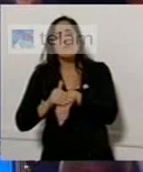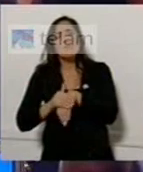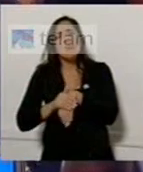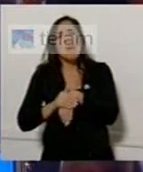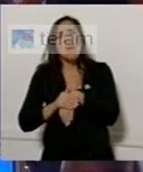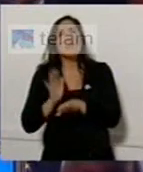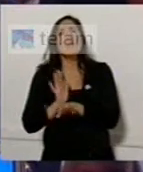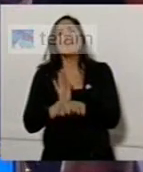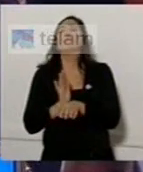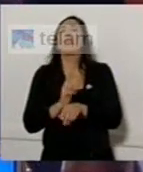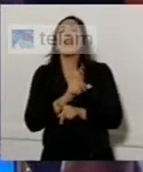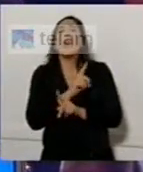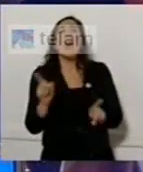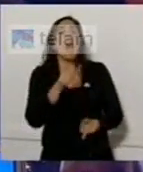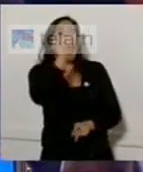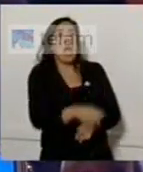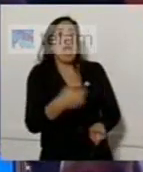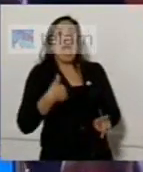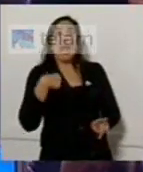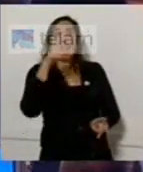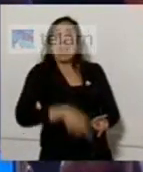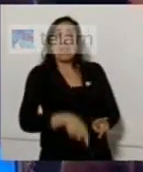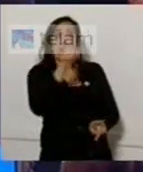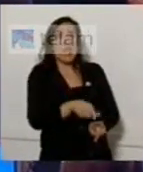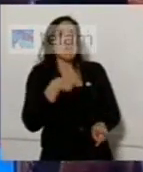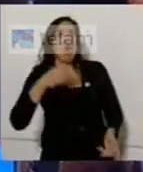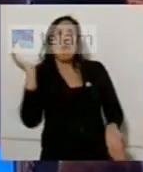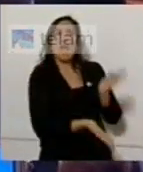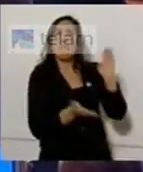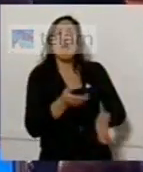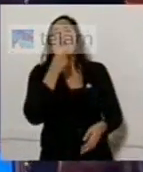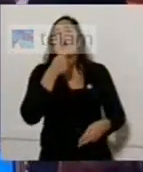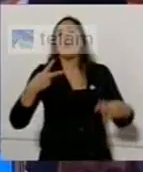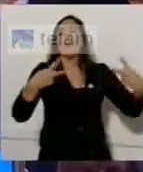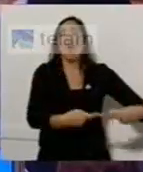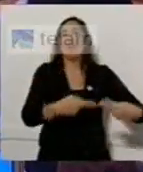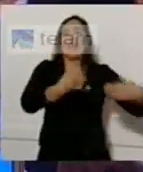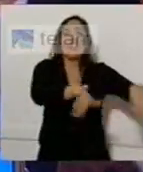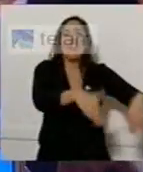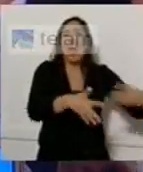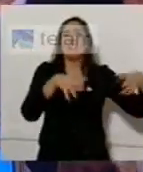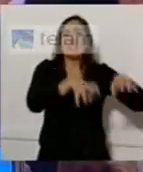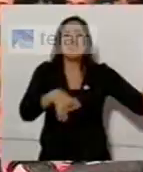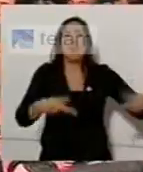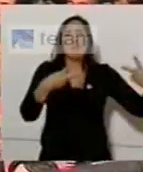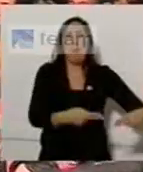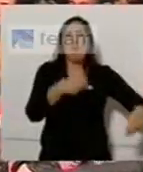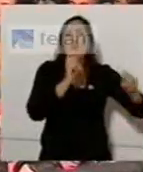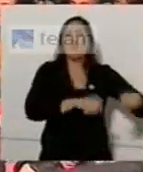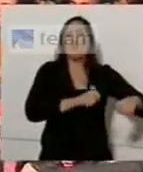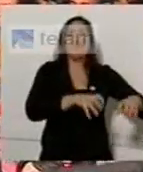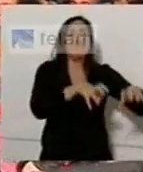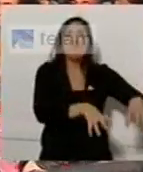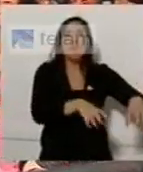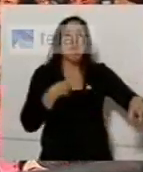no reprimir a un solo argentino porque corta una calle o porque piensa distinto. Sabemos que eso no